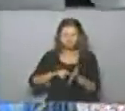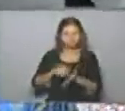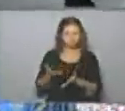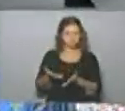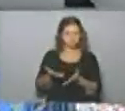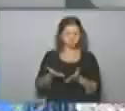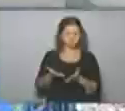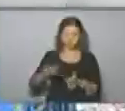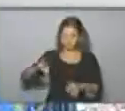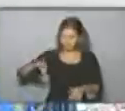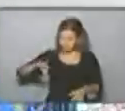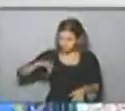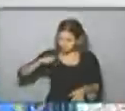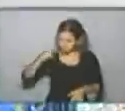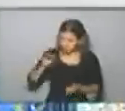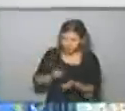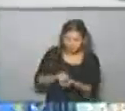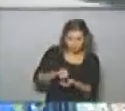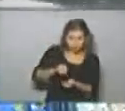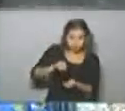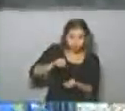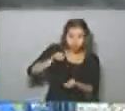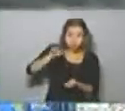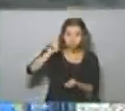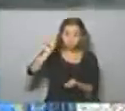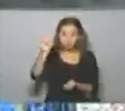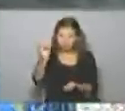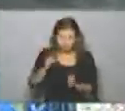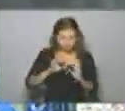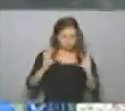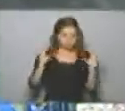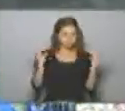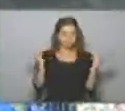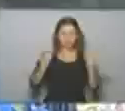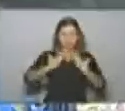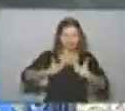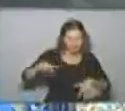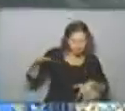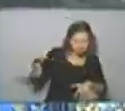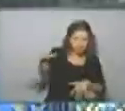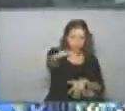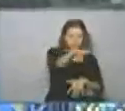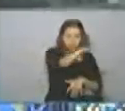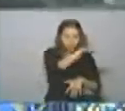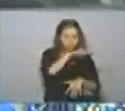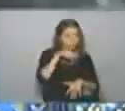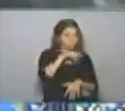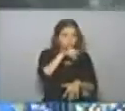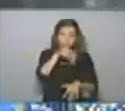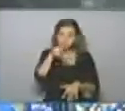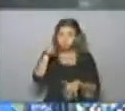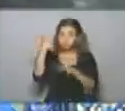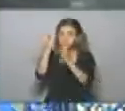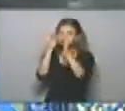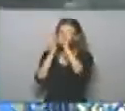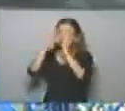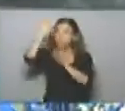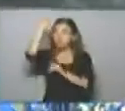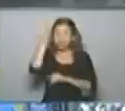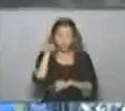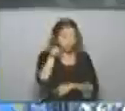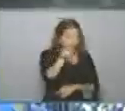ser humano, desde la vida hasta la muerte, y toda la naturaleza tiene esa huella de Dios que está